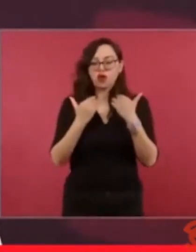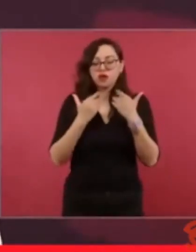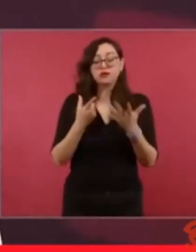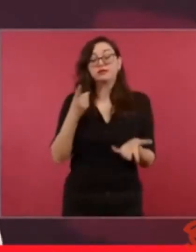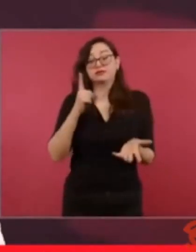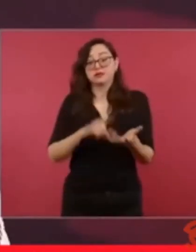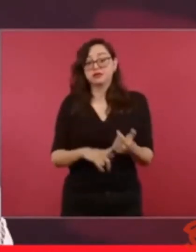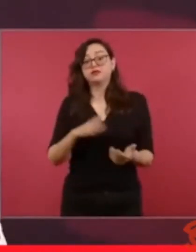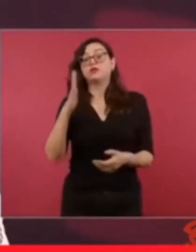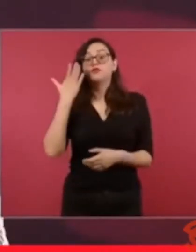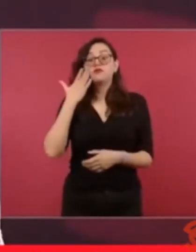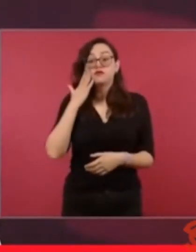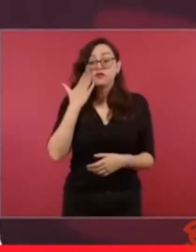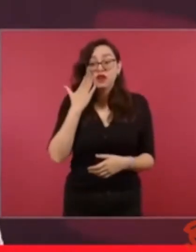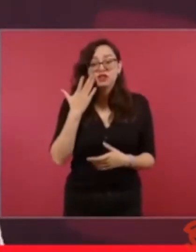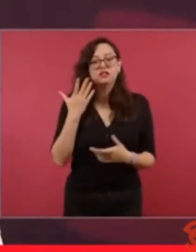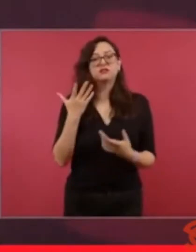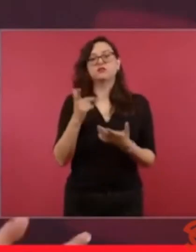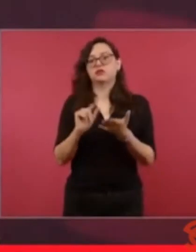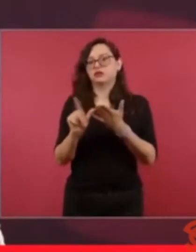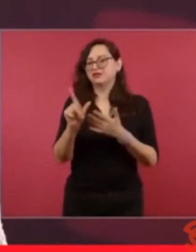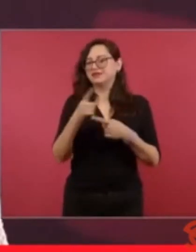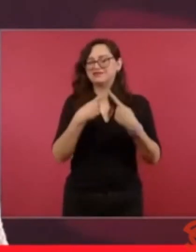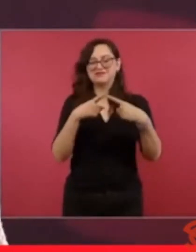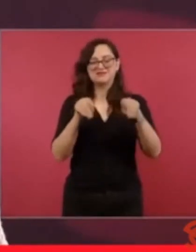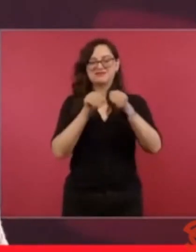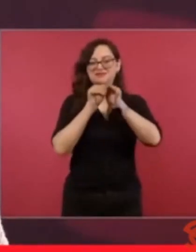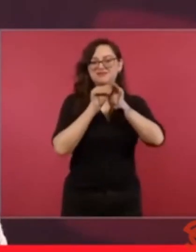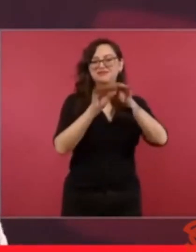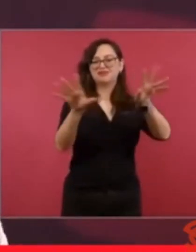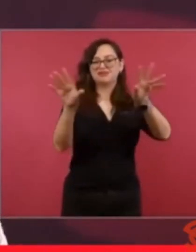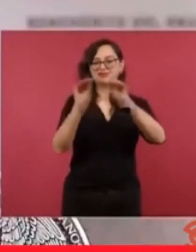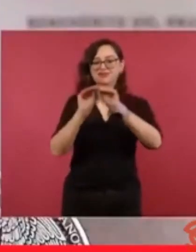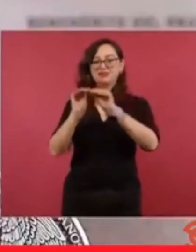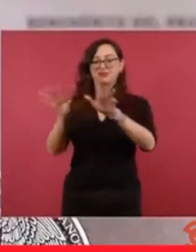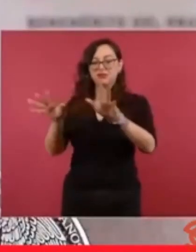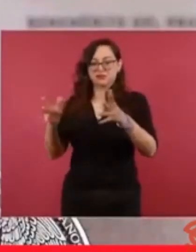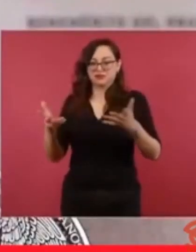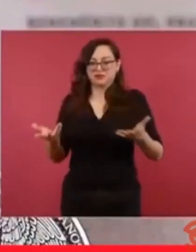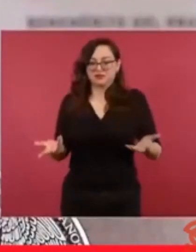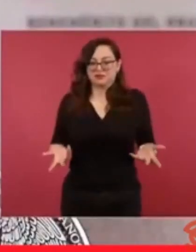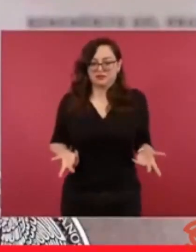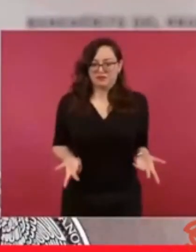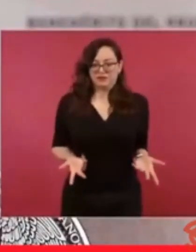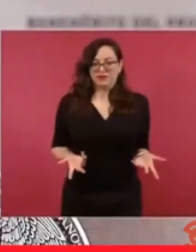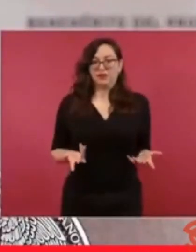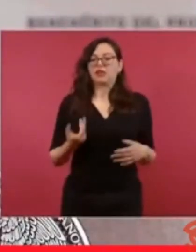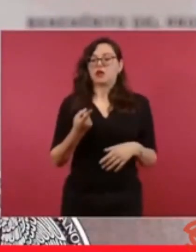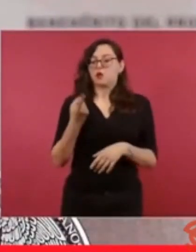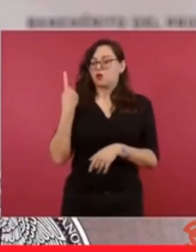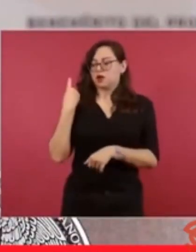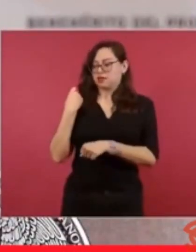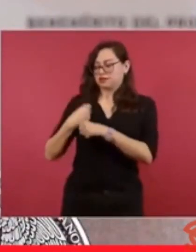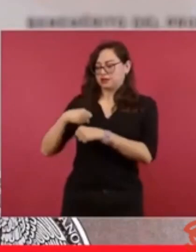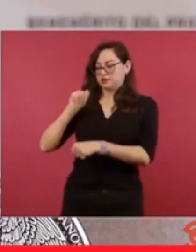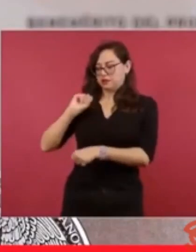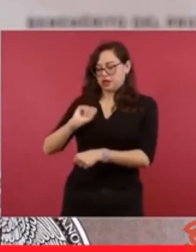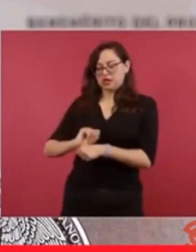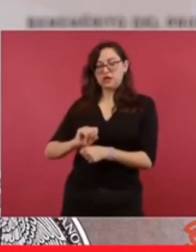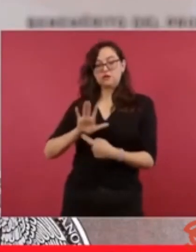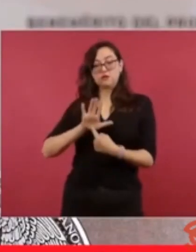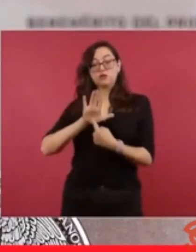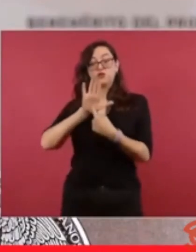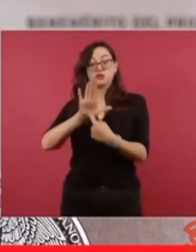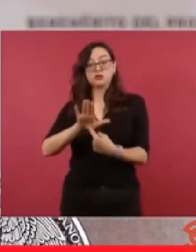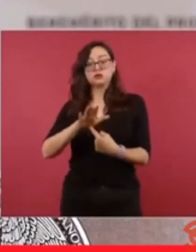Decimos, el presidente de la República en la semana pasada mostraba un video en donde claramente se ve como si